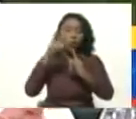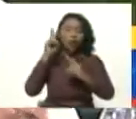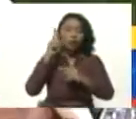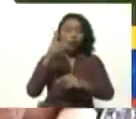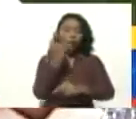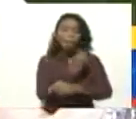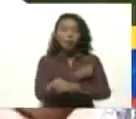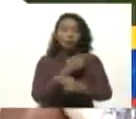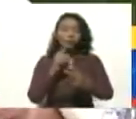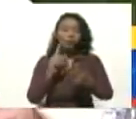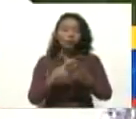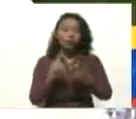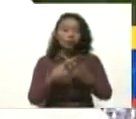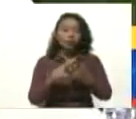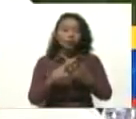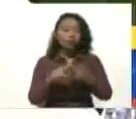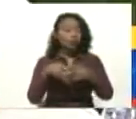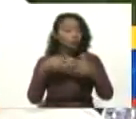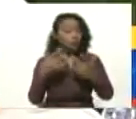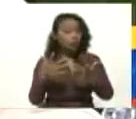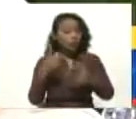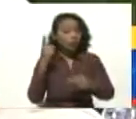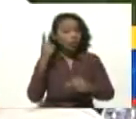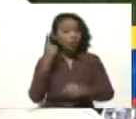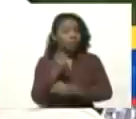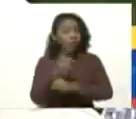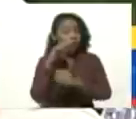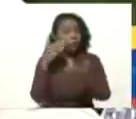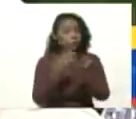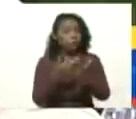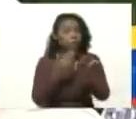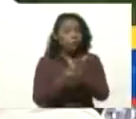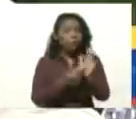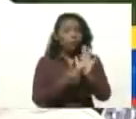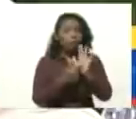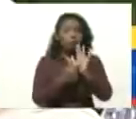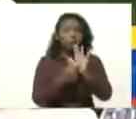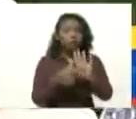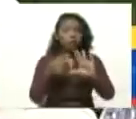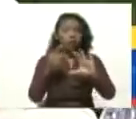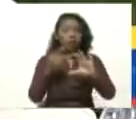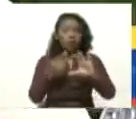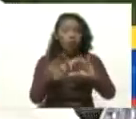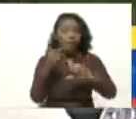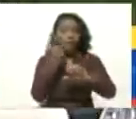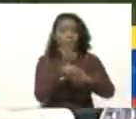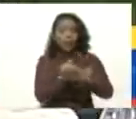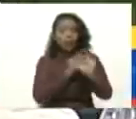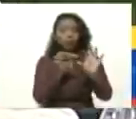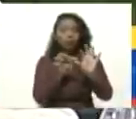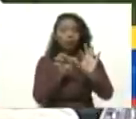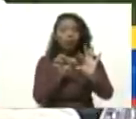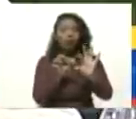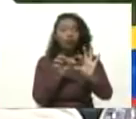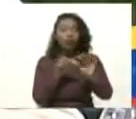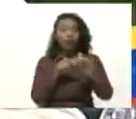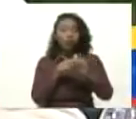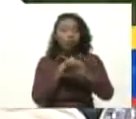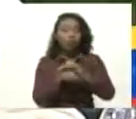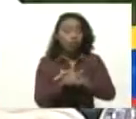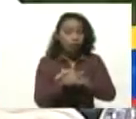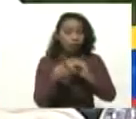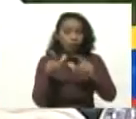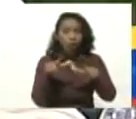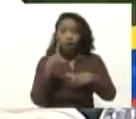vacunado, en cuyo caso debería mostrar el carnet de vacunación para poder ingresar al sitio. Si